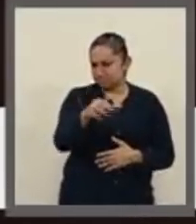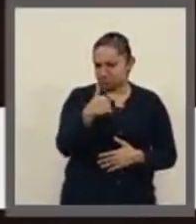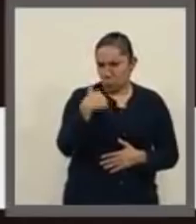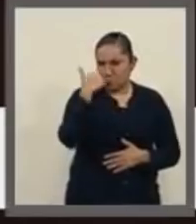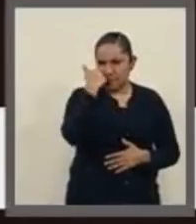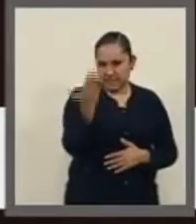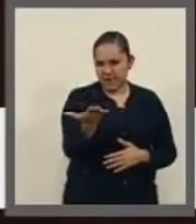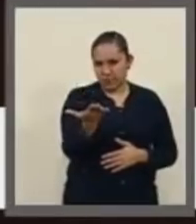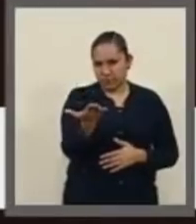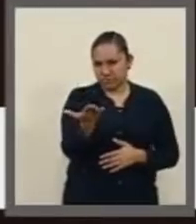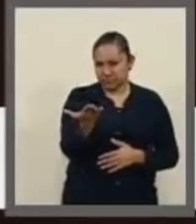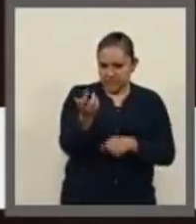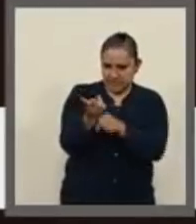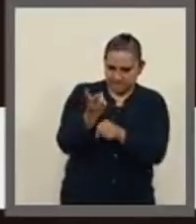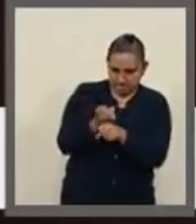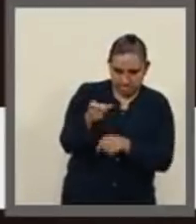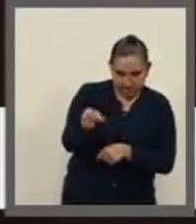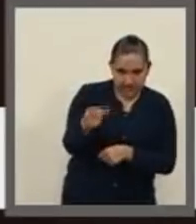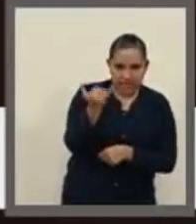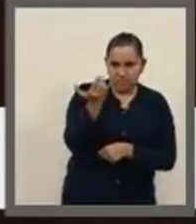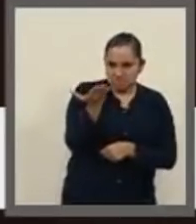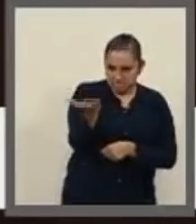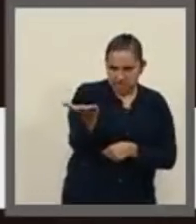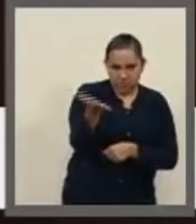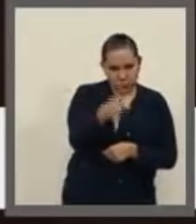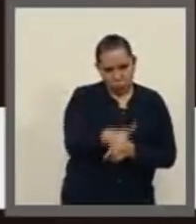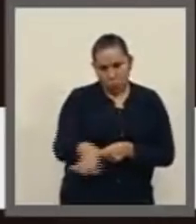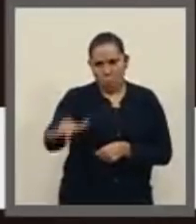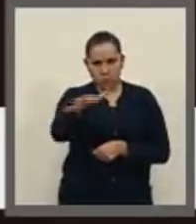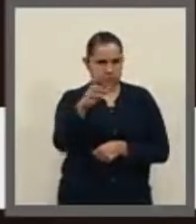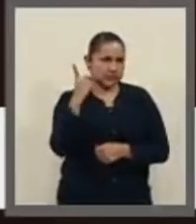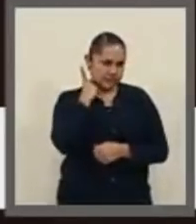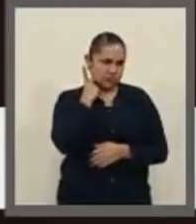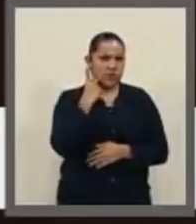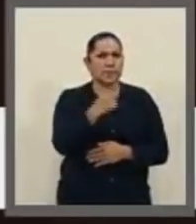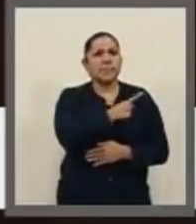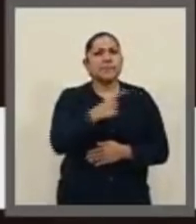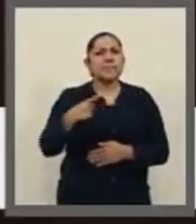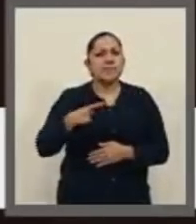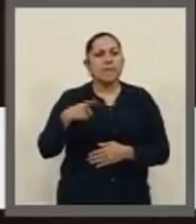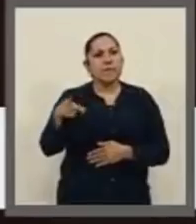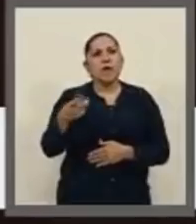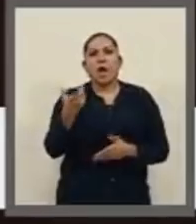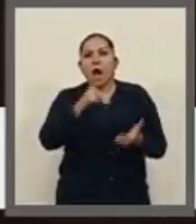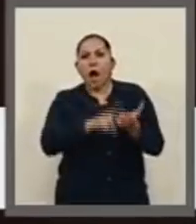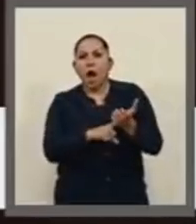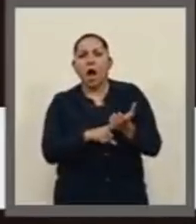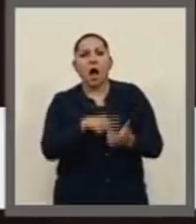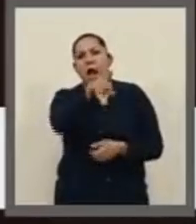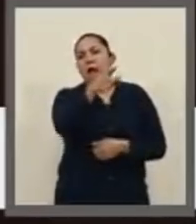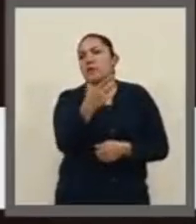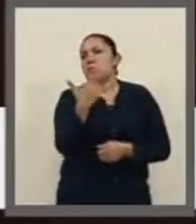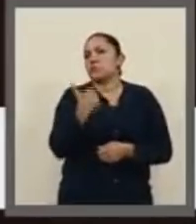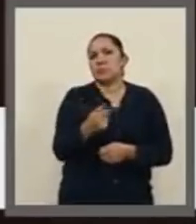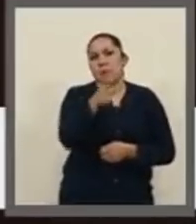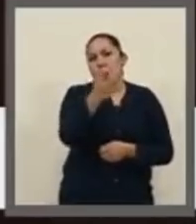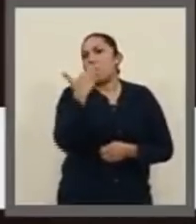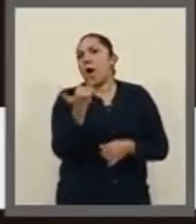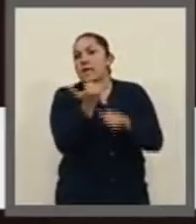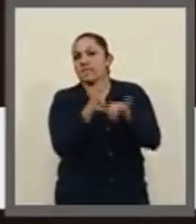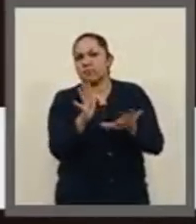respetuosamente a él y a todos los diputados para que hagamos juicios objetivos e inteligentes basados